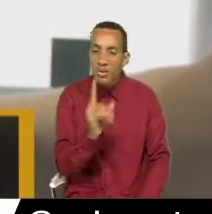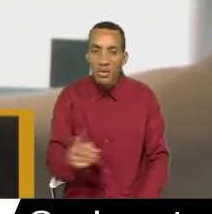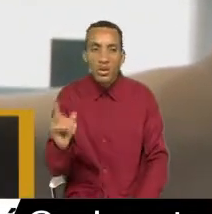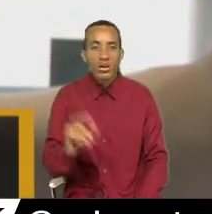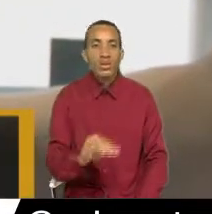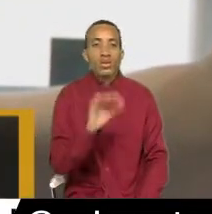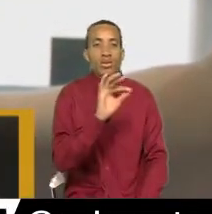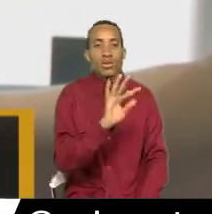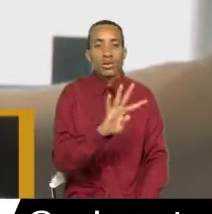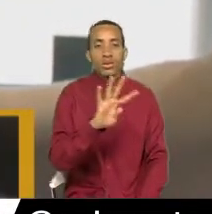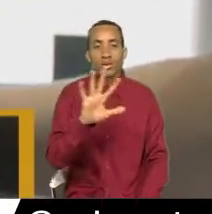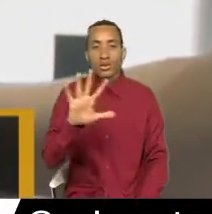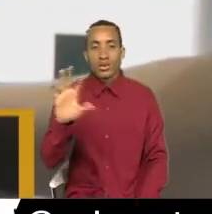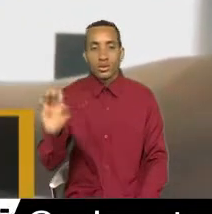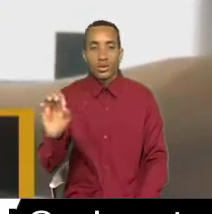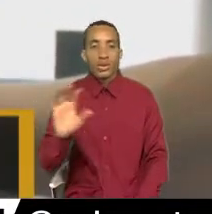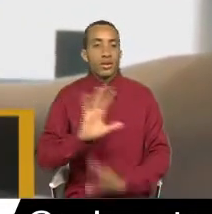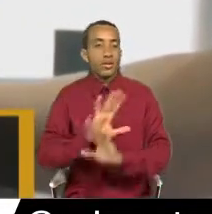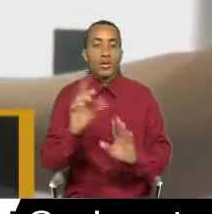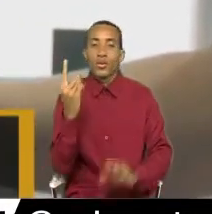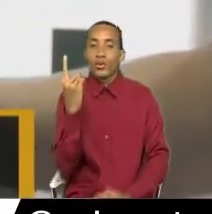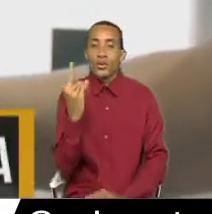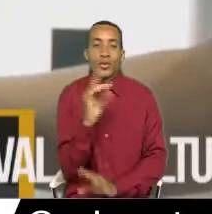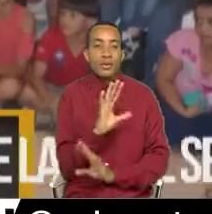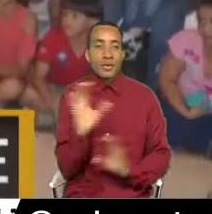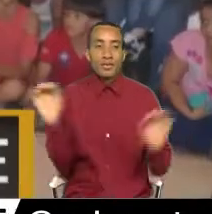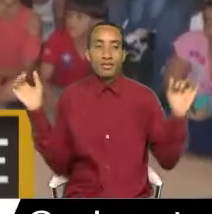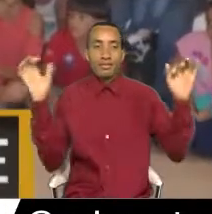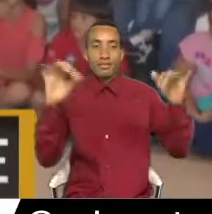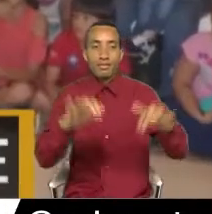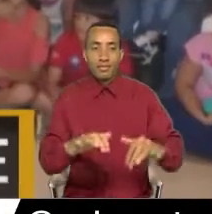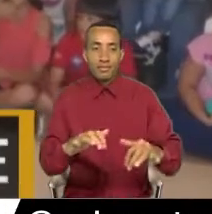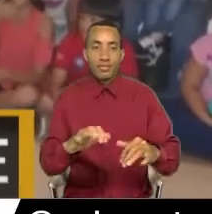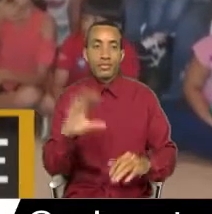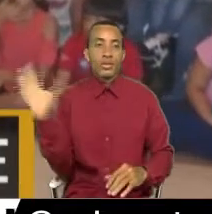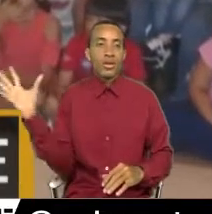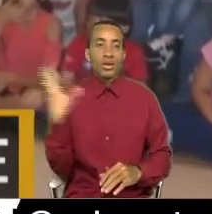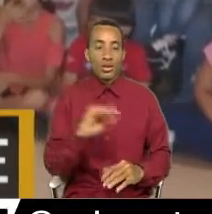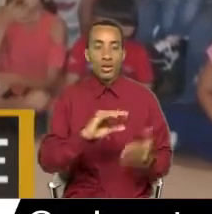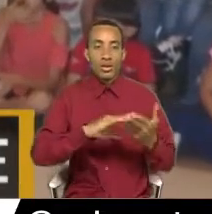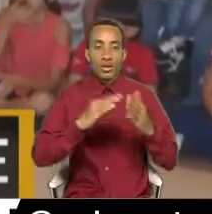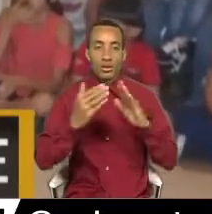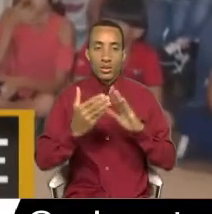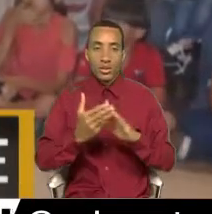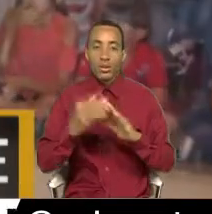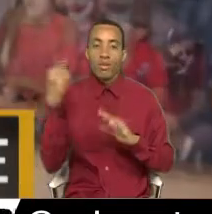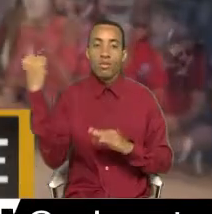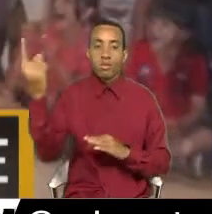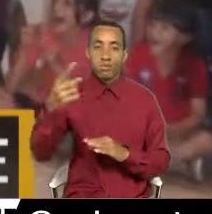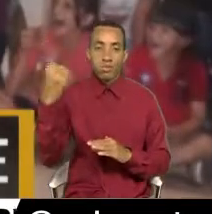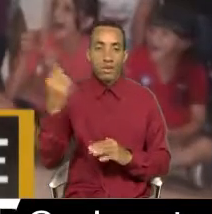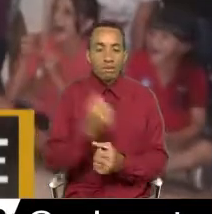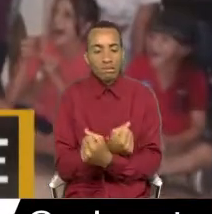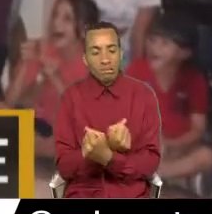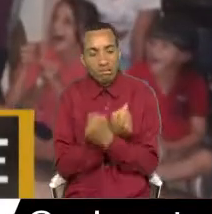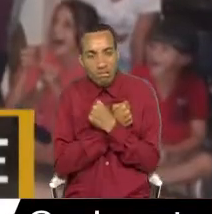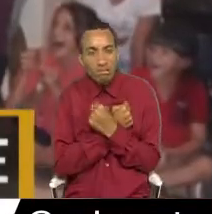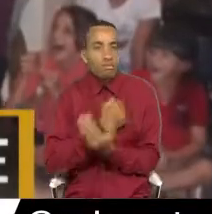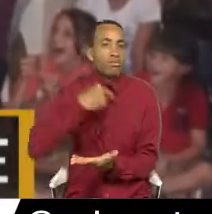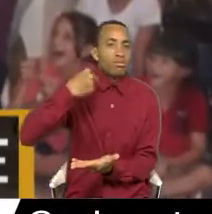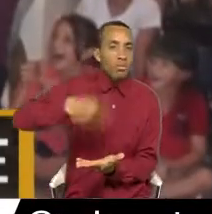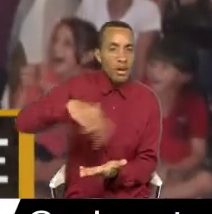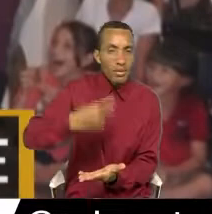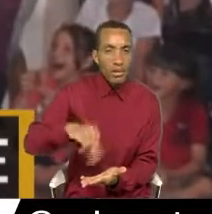e internacionales. Único evento en Colombia, reunir el gremio de la cultura urbana. La comunidad en general y aquella apasionada por la danza y la cultura